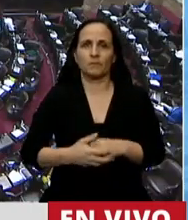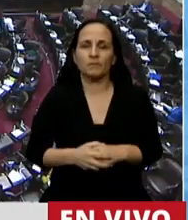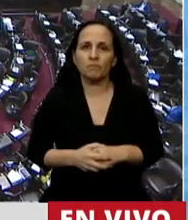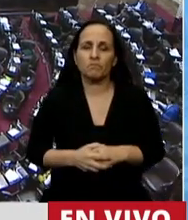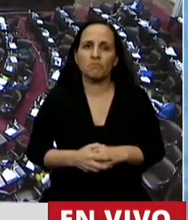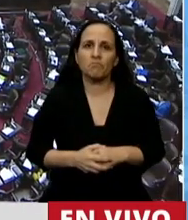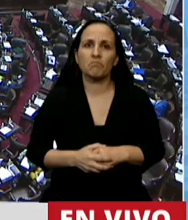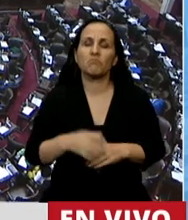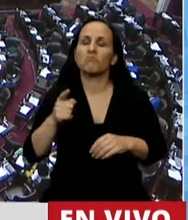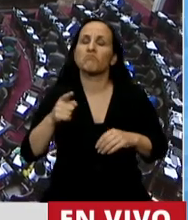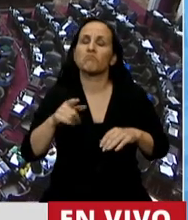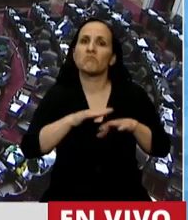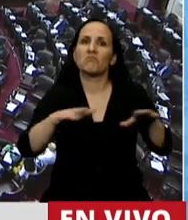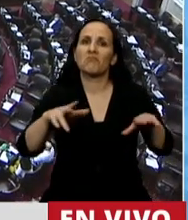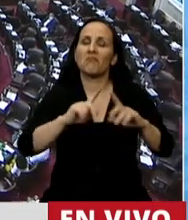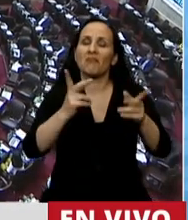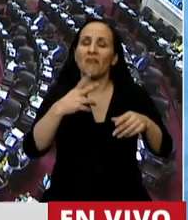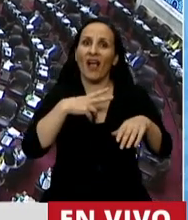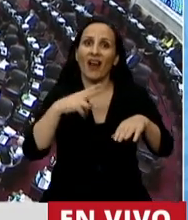Cuando estaba en la camilla de la clínica,